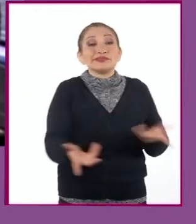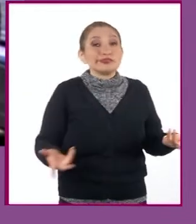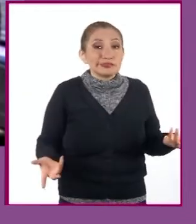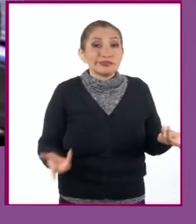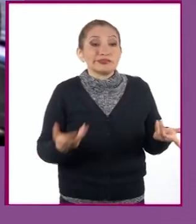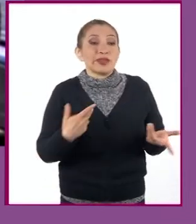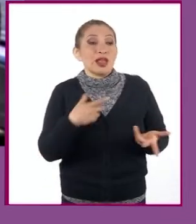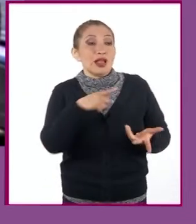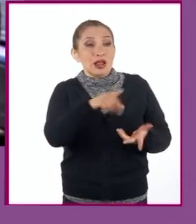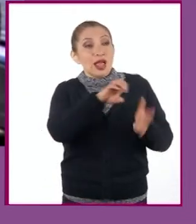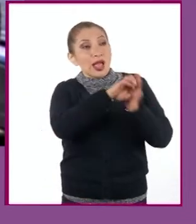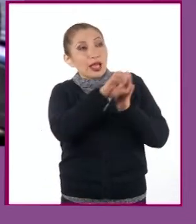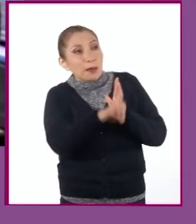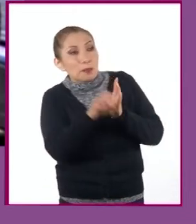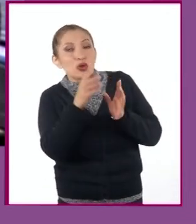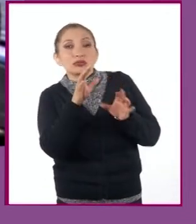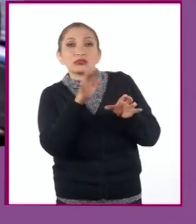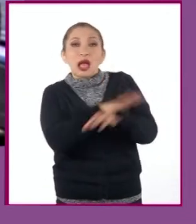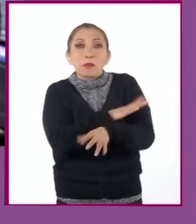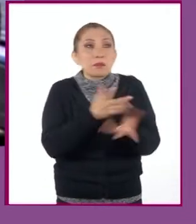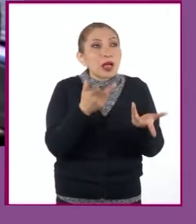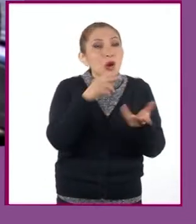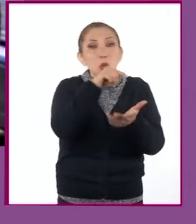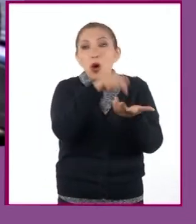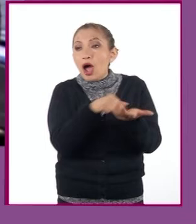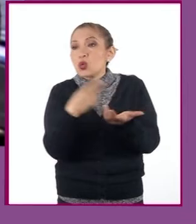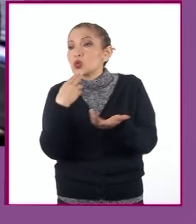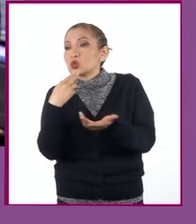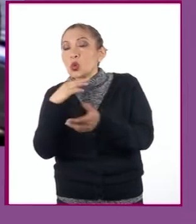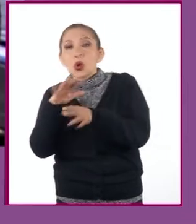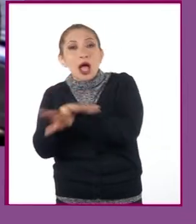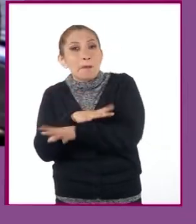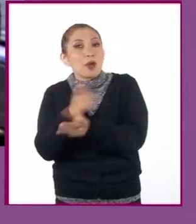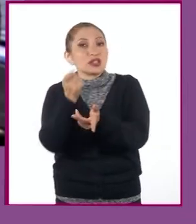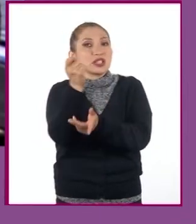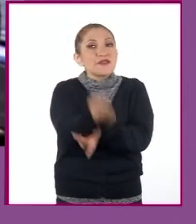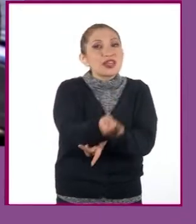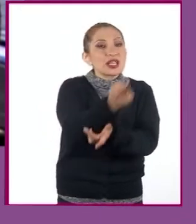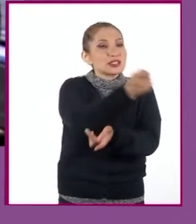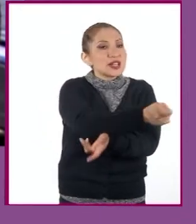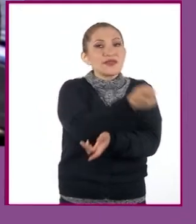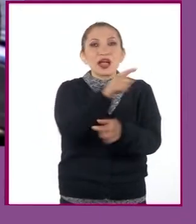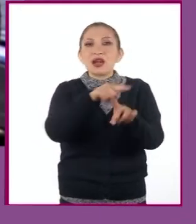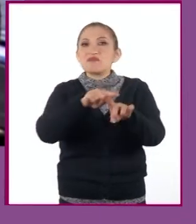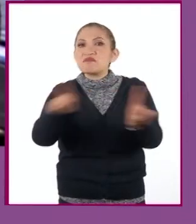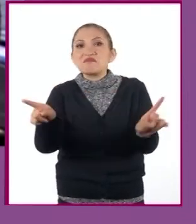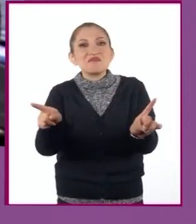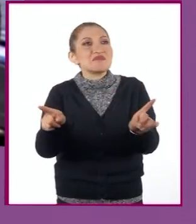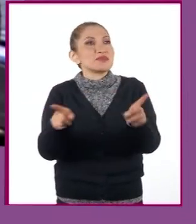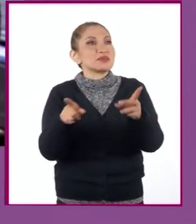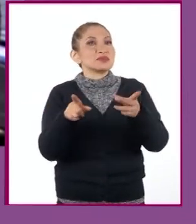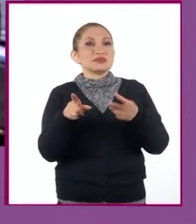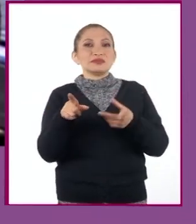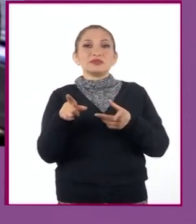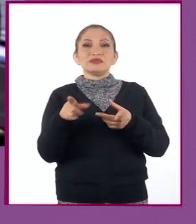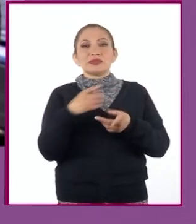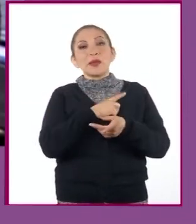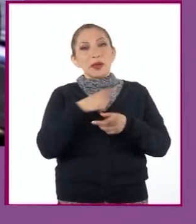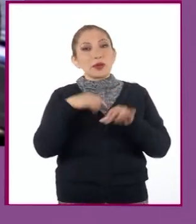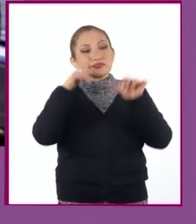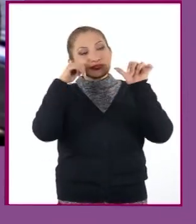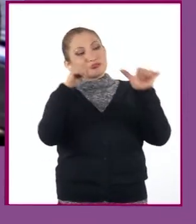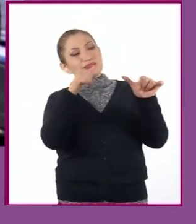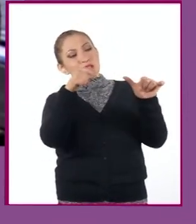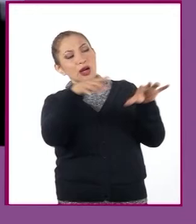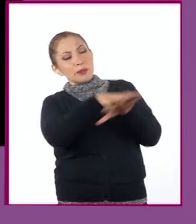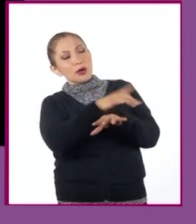Las referencias cambian, los usos cambian, los significados cambian, y hay que estar atentos